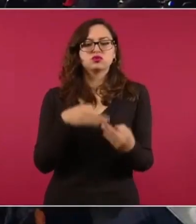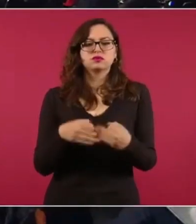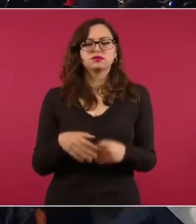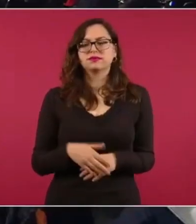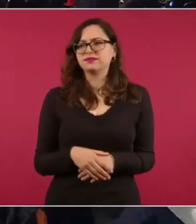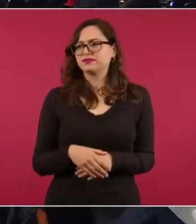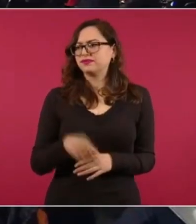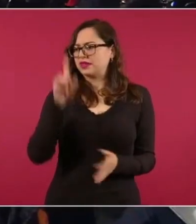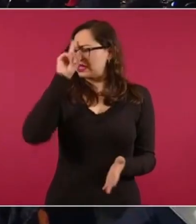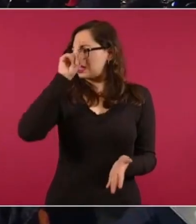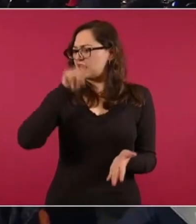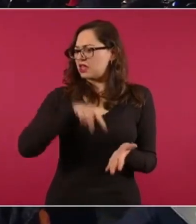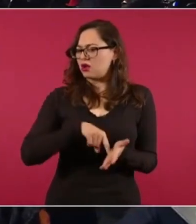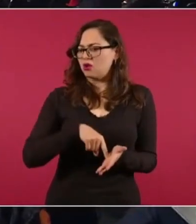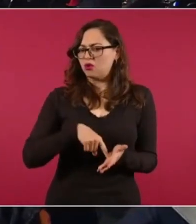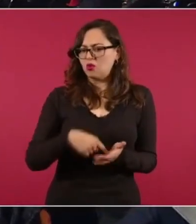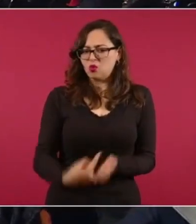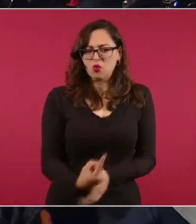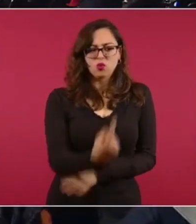Epigmenio es una vez a la semana, ¿no?,